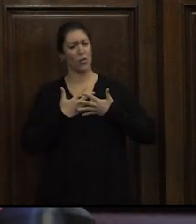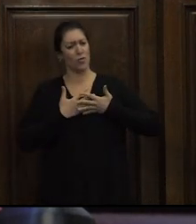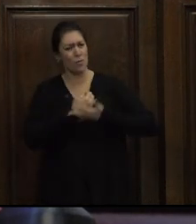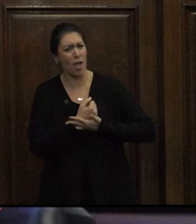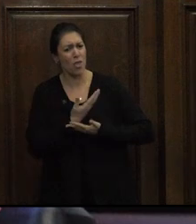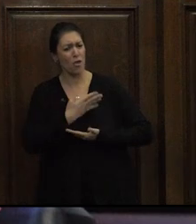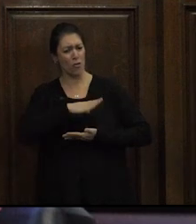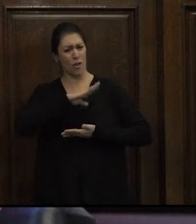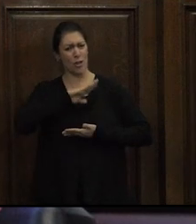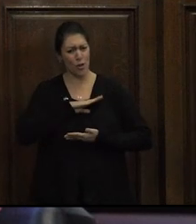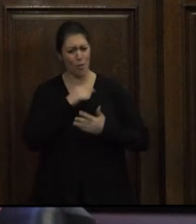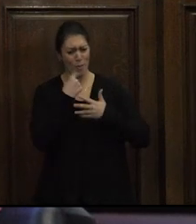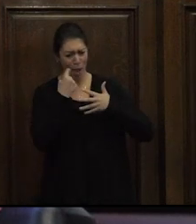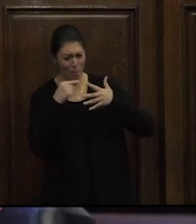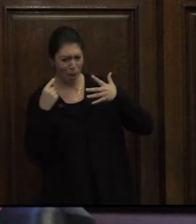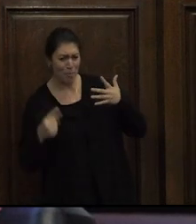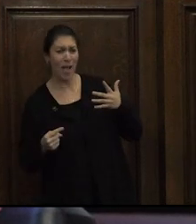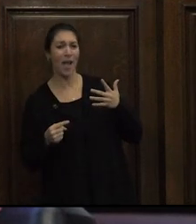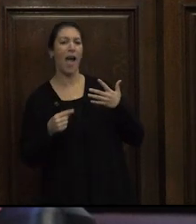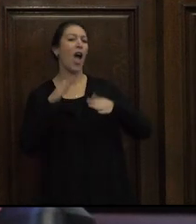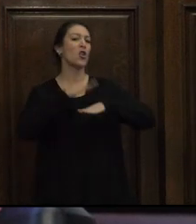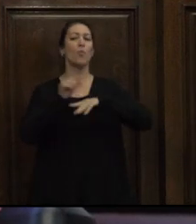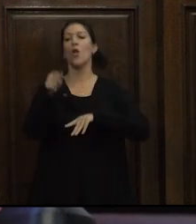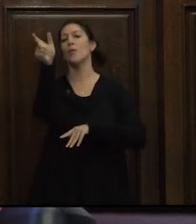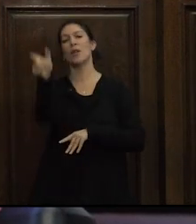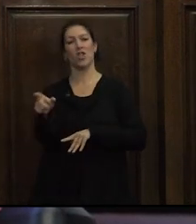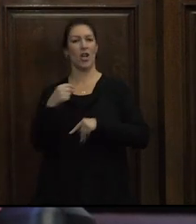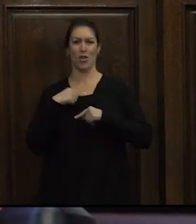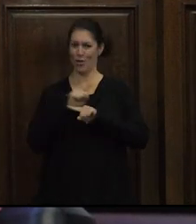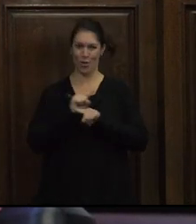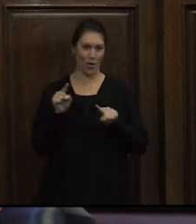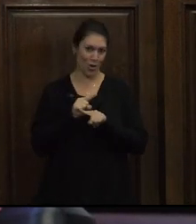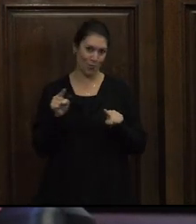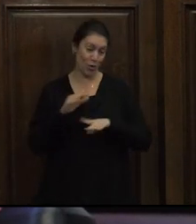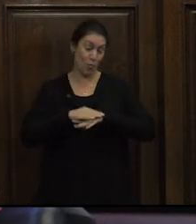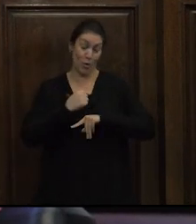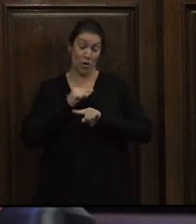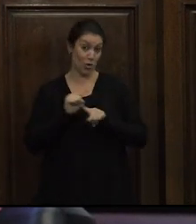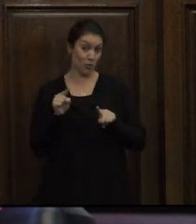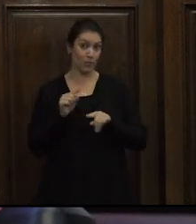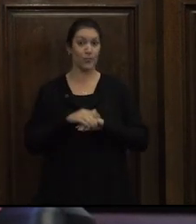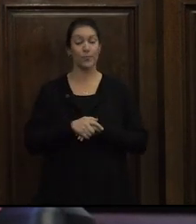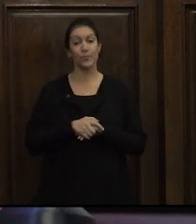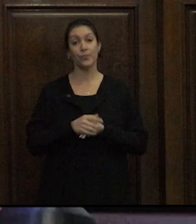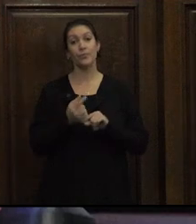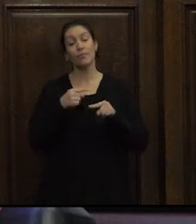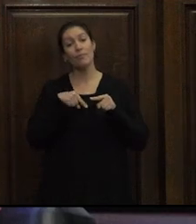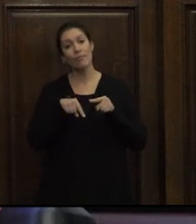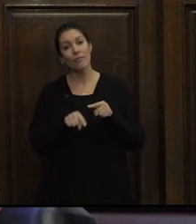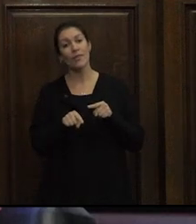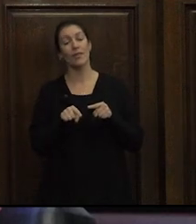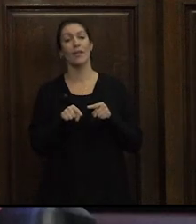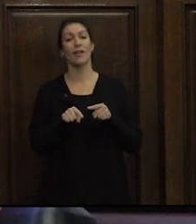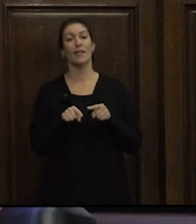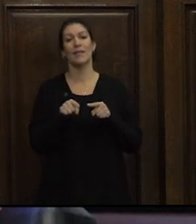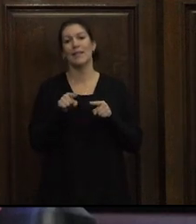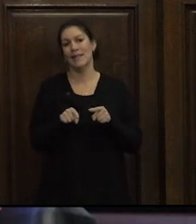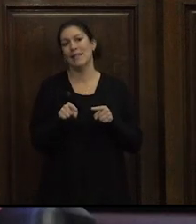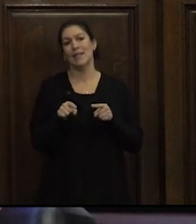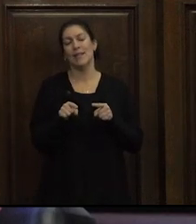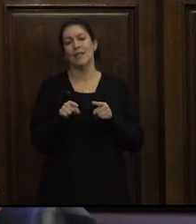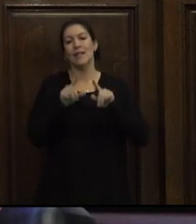sufrimiento, de mi frustración y demás, de mi resentimiento, ¿no? Aquí hay otra connotación nietzscheana. Entonces, el tema del resentimiento